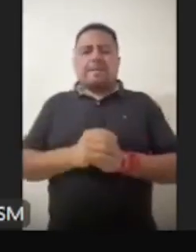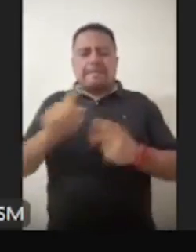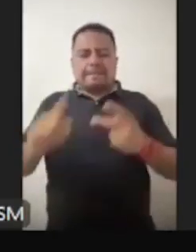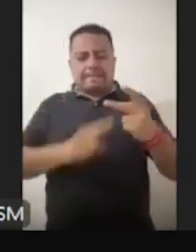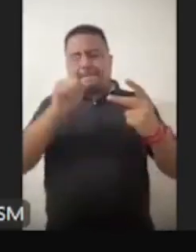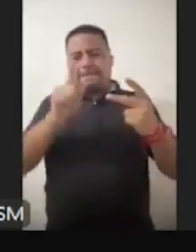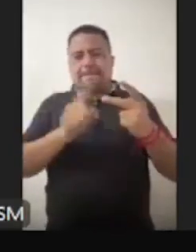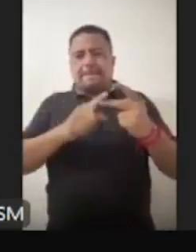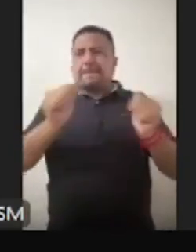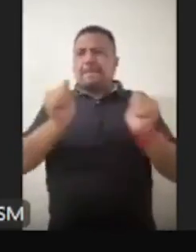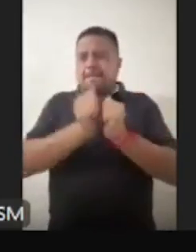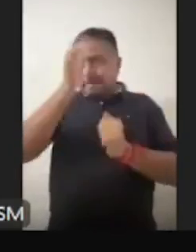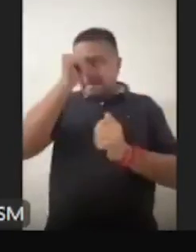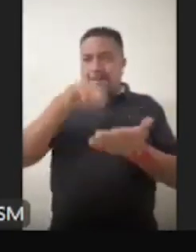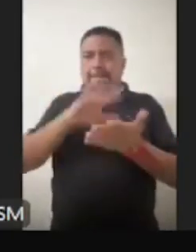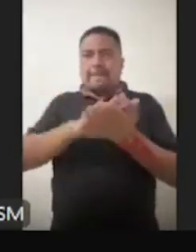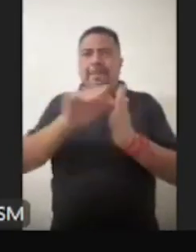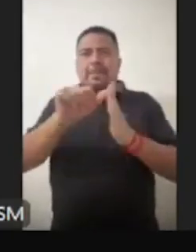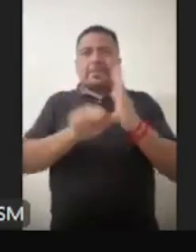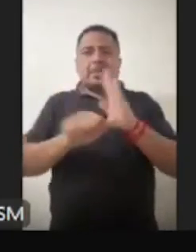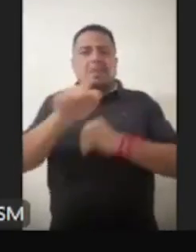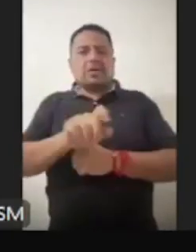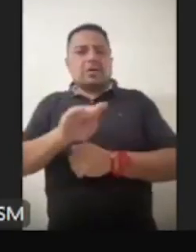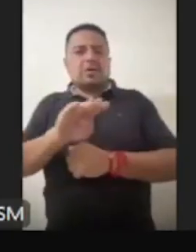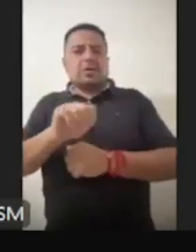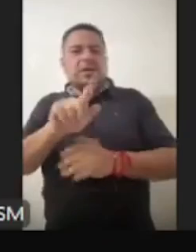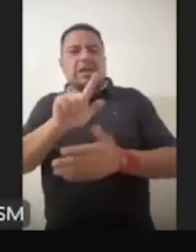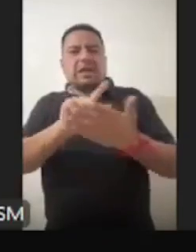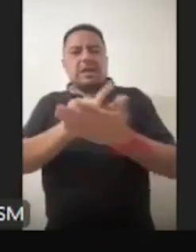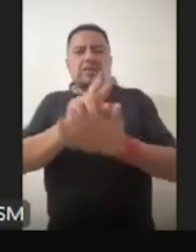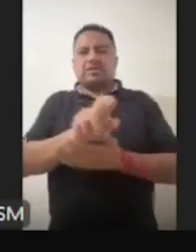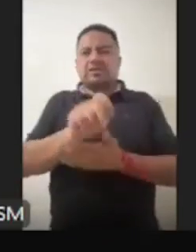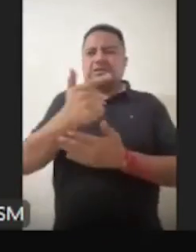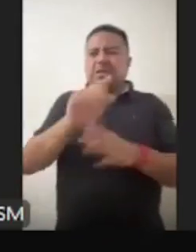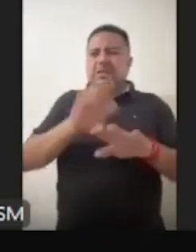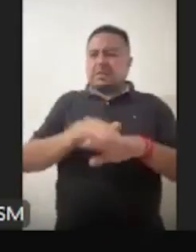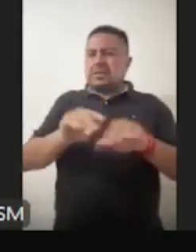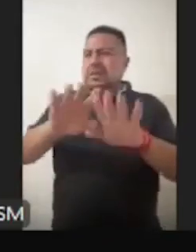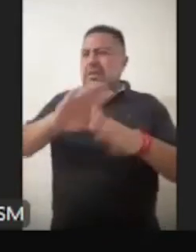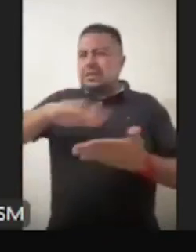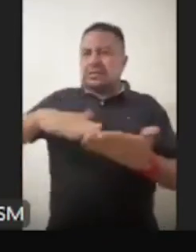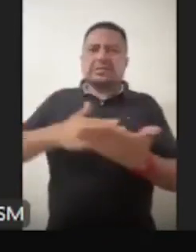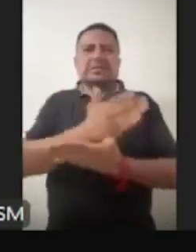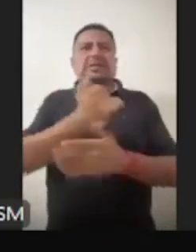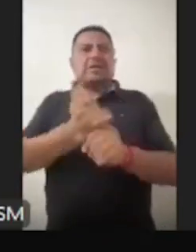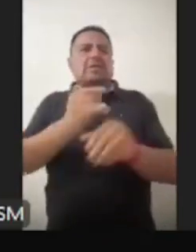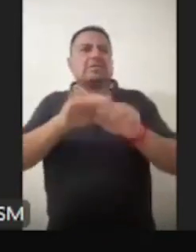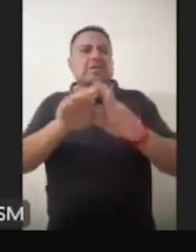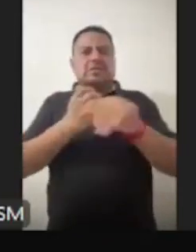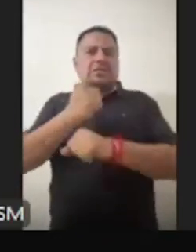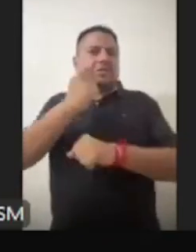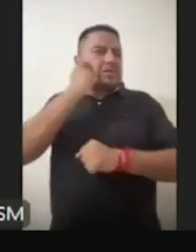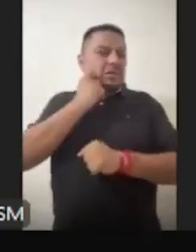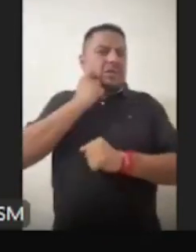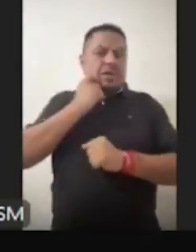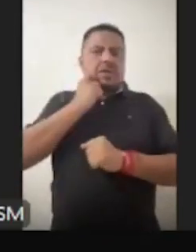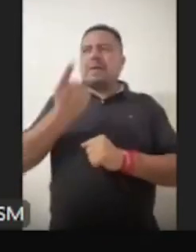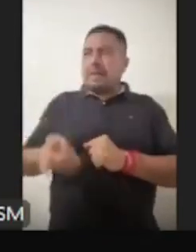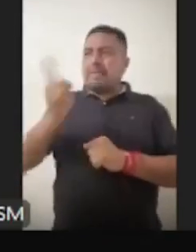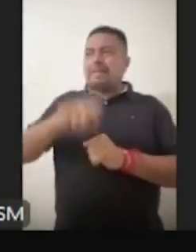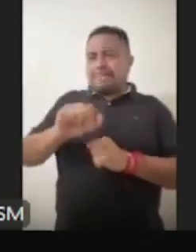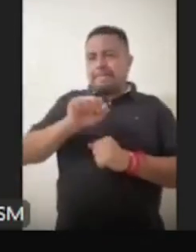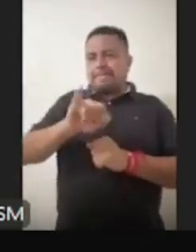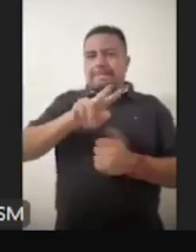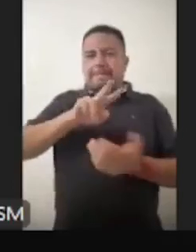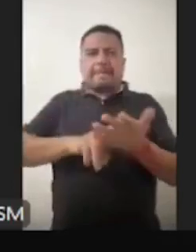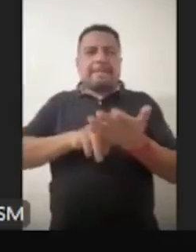con fundamento en el artículo 129 de la Ley número 207 de Transparencia y Acceso a la Información Pública del Estado de Guerrero, se ordena realizar la versión